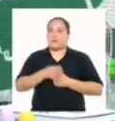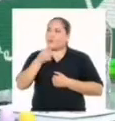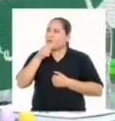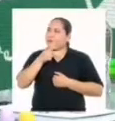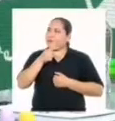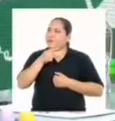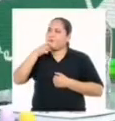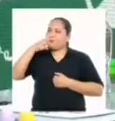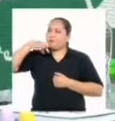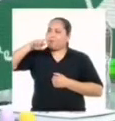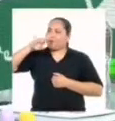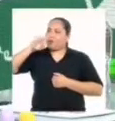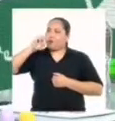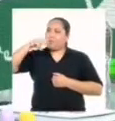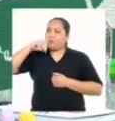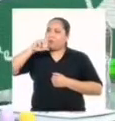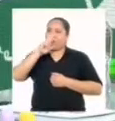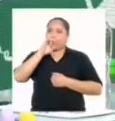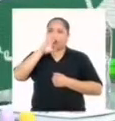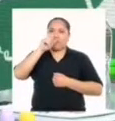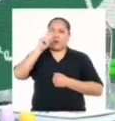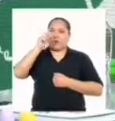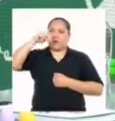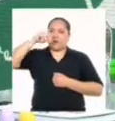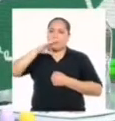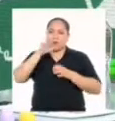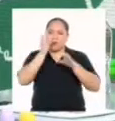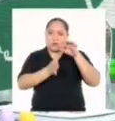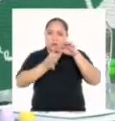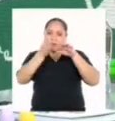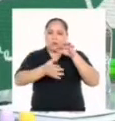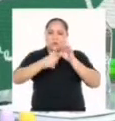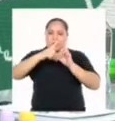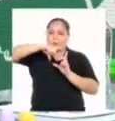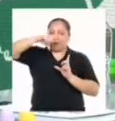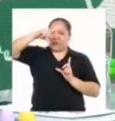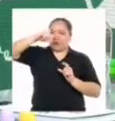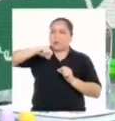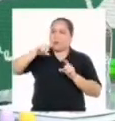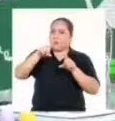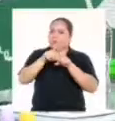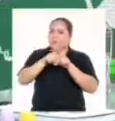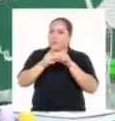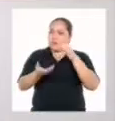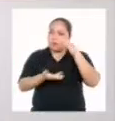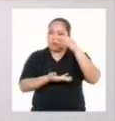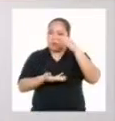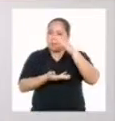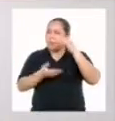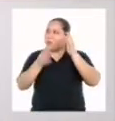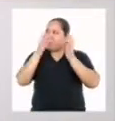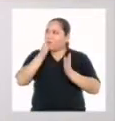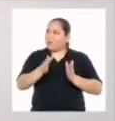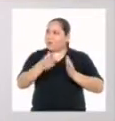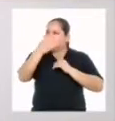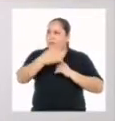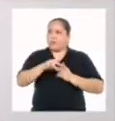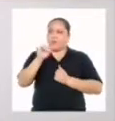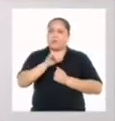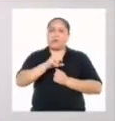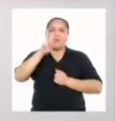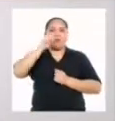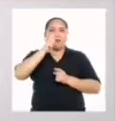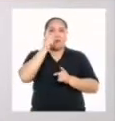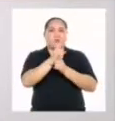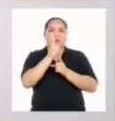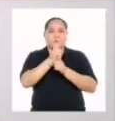En el caso del prisma rectangular, veo que todas sus caras son rectángulos, incluso sus bases. Efectivamente,